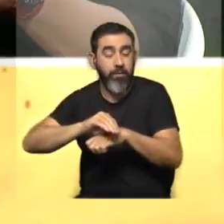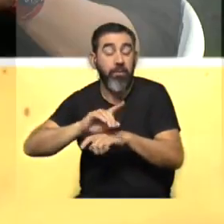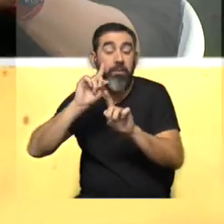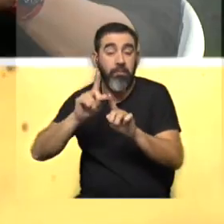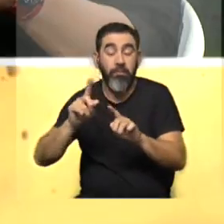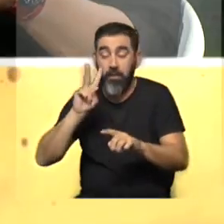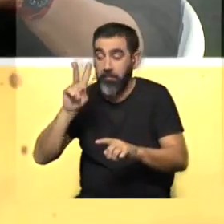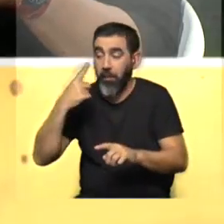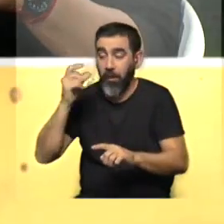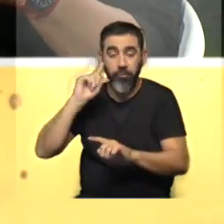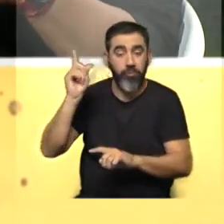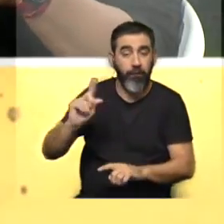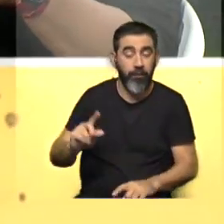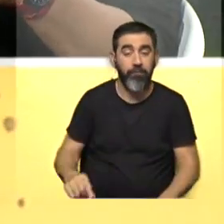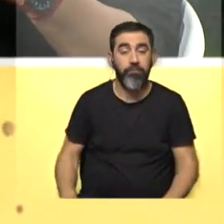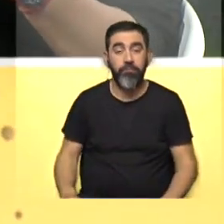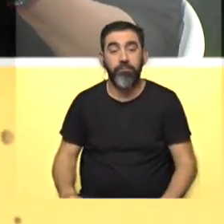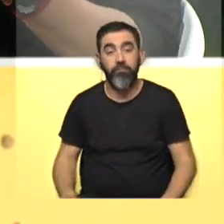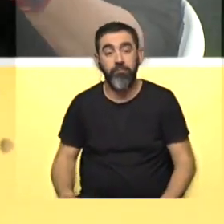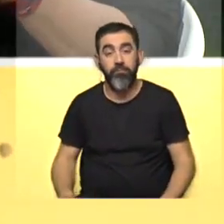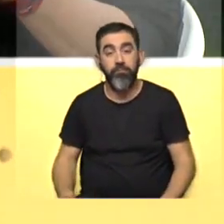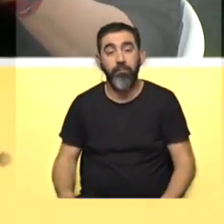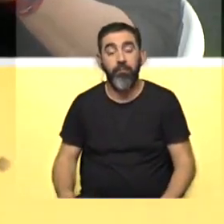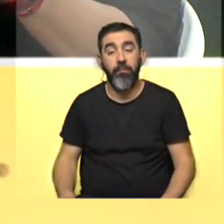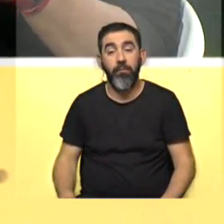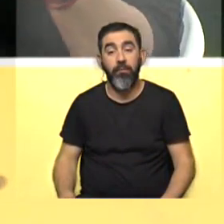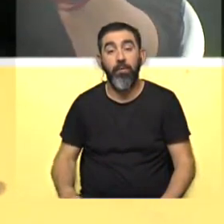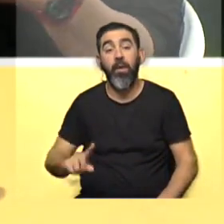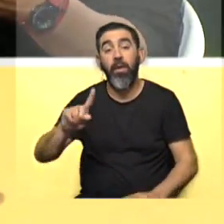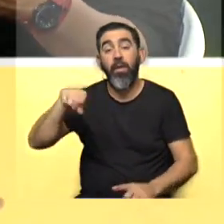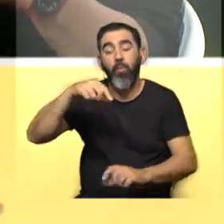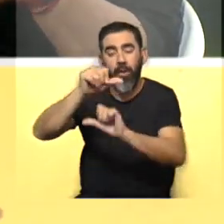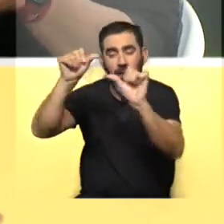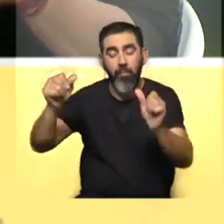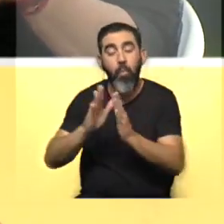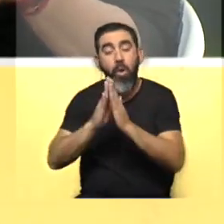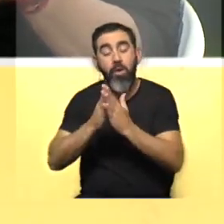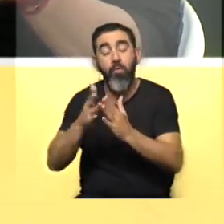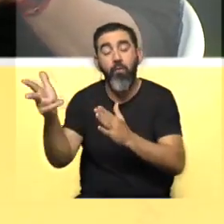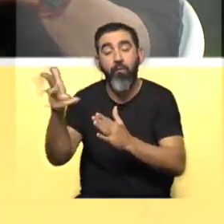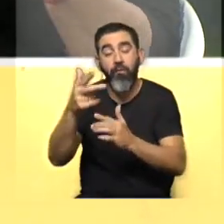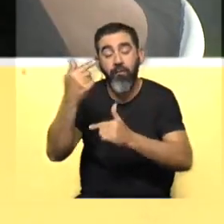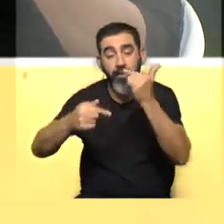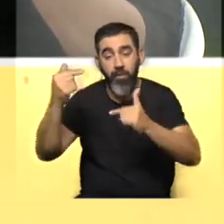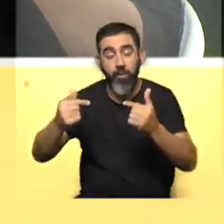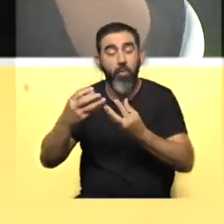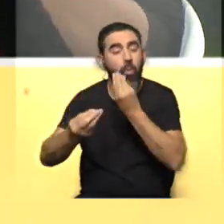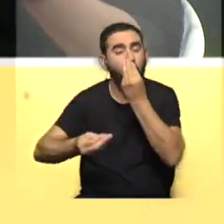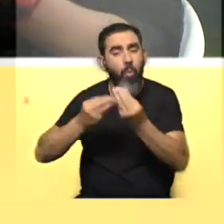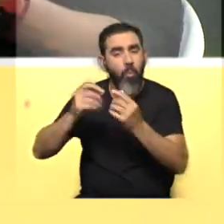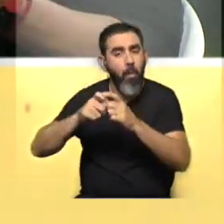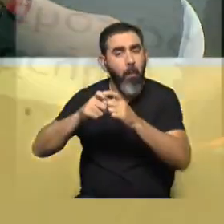lado y no te das cuenta. Sí, y es impresionante, después que hicimos Más cerca del cielo, que era un libro y unos videos, cómo